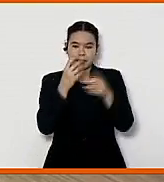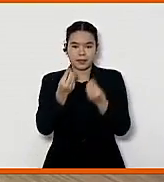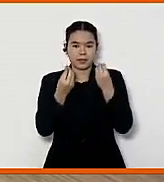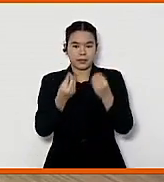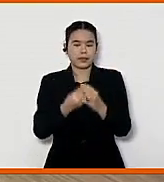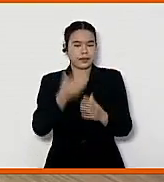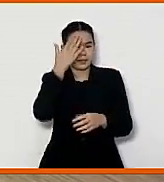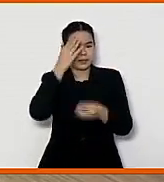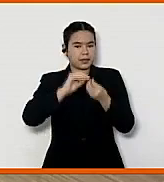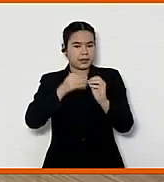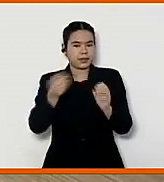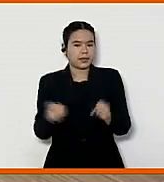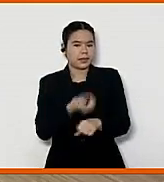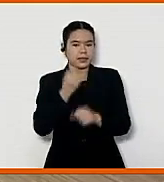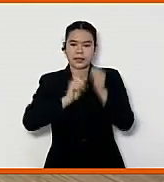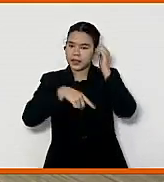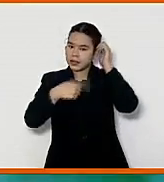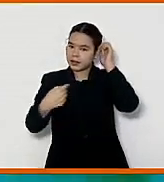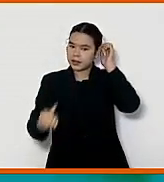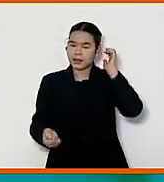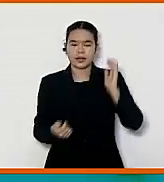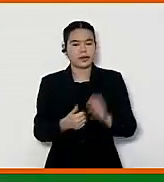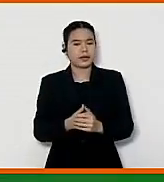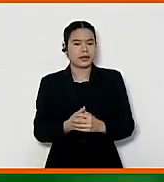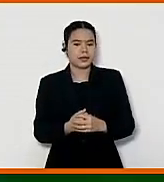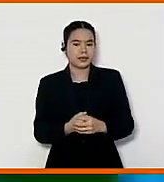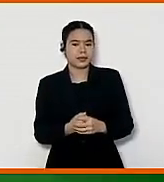primer dígito favorecido para Diaria es